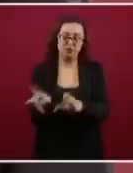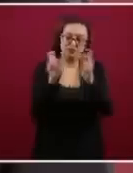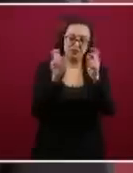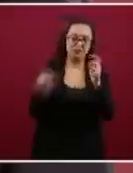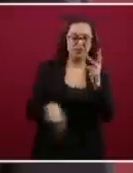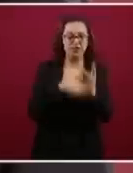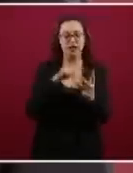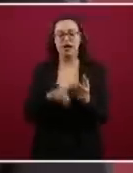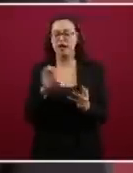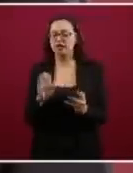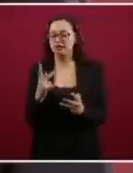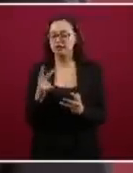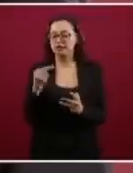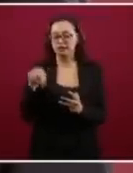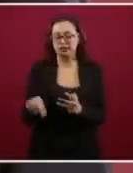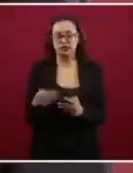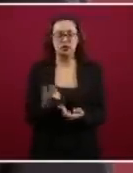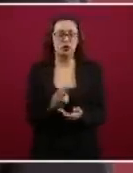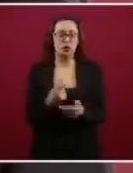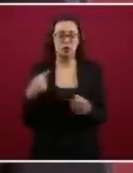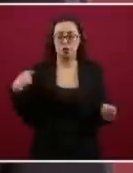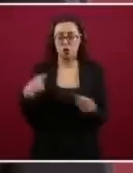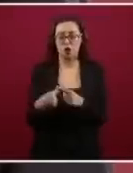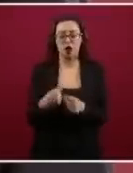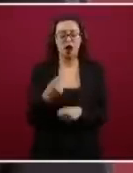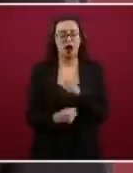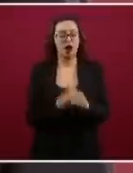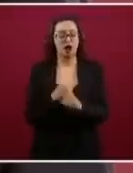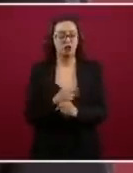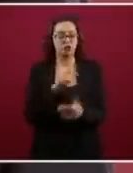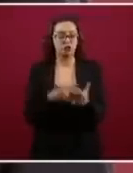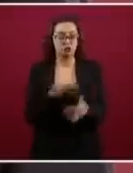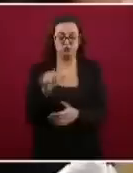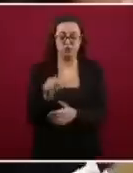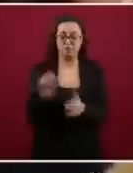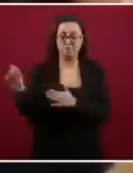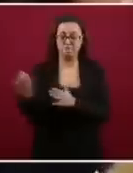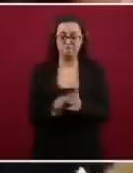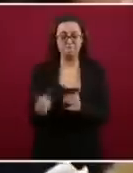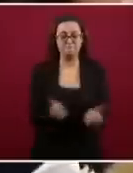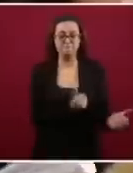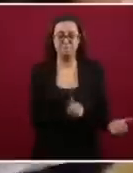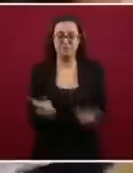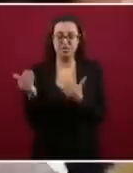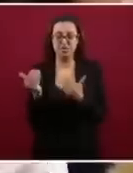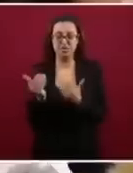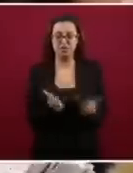Nieto, tan solo al mes de agosto de 2016, se llevaba